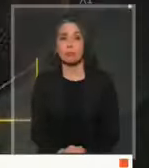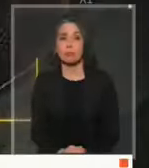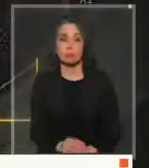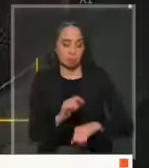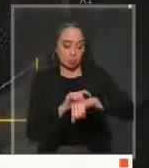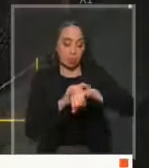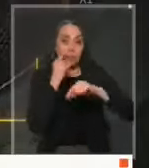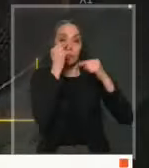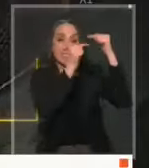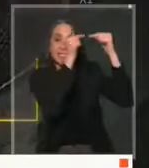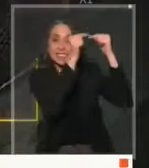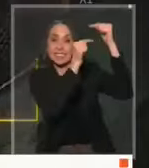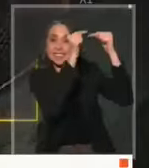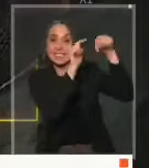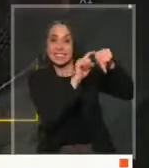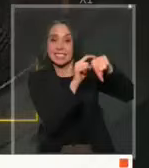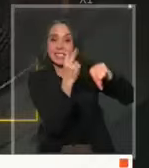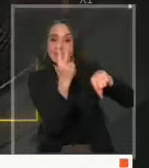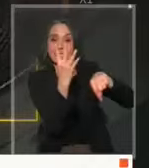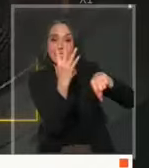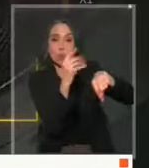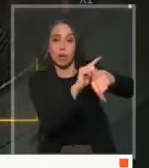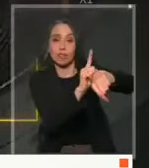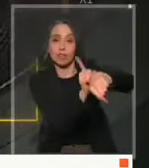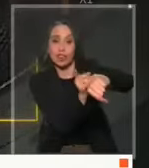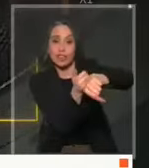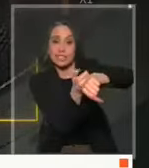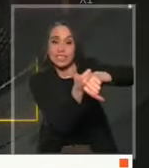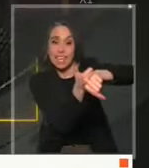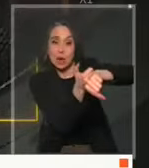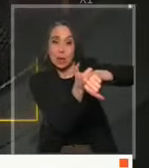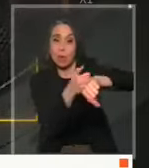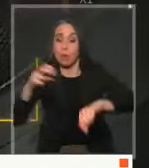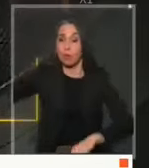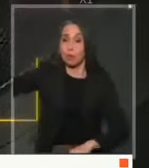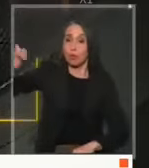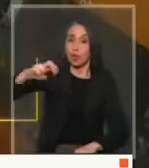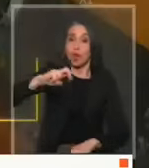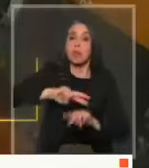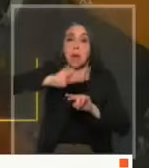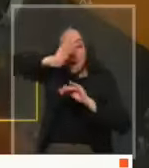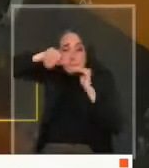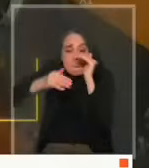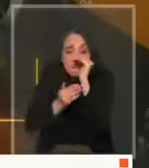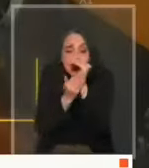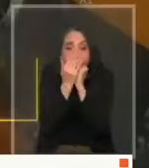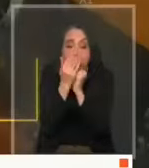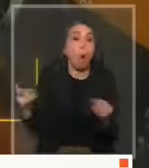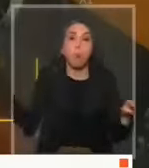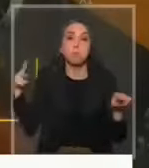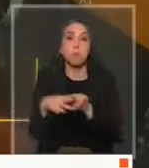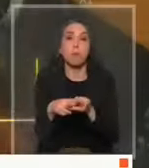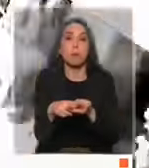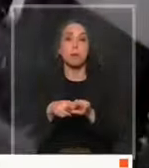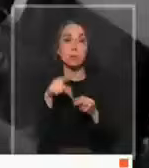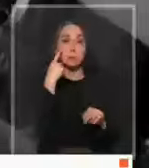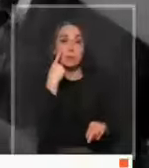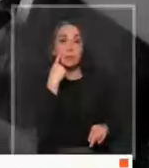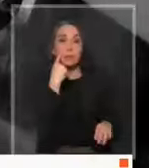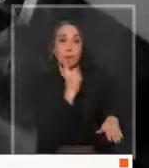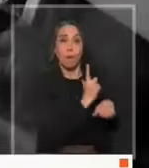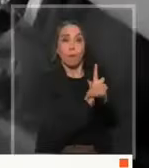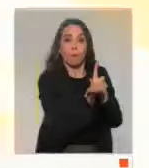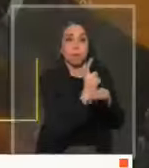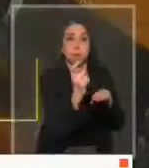Cronómetro en pantalla, exactos 24 segundos pasaron para que una tranquila madrugada se interrumpiera. Y mire, de